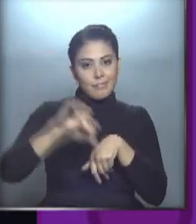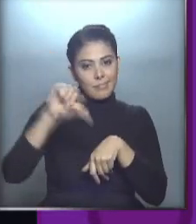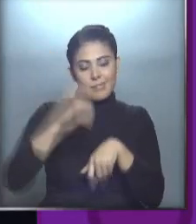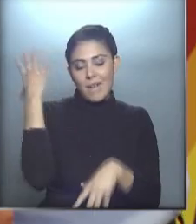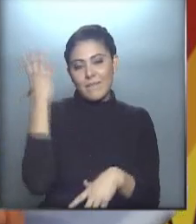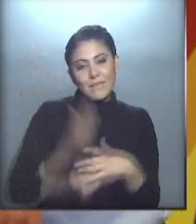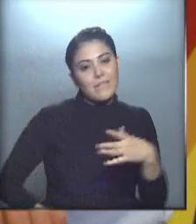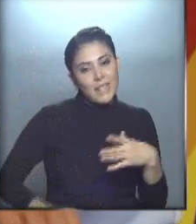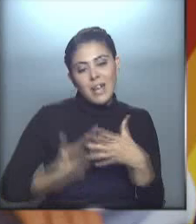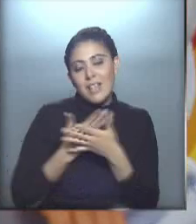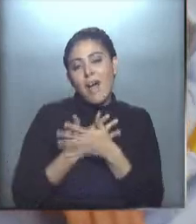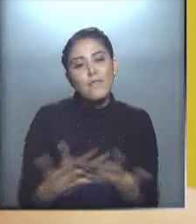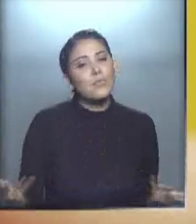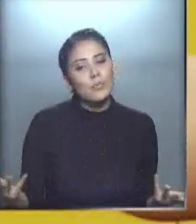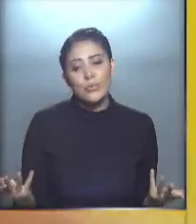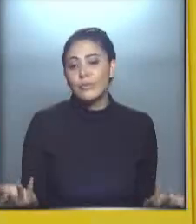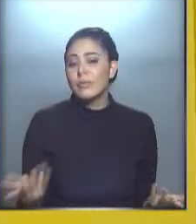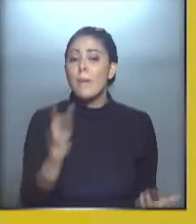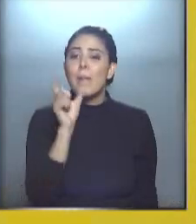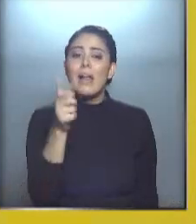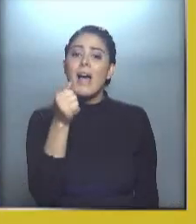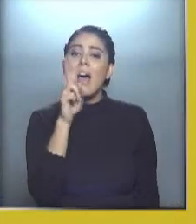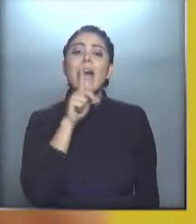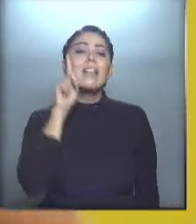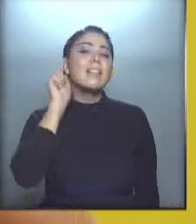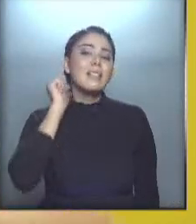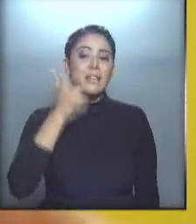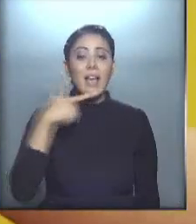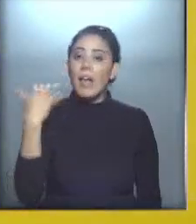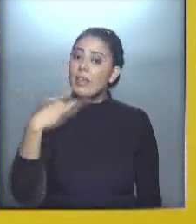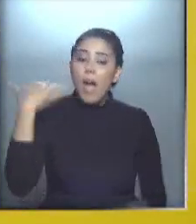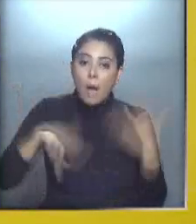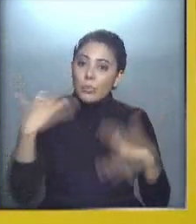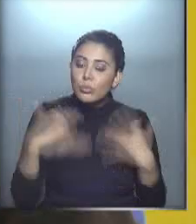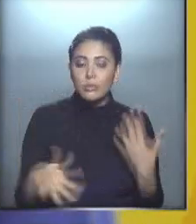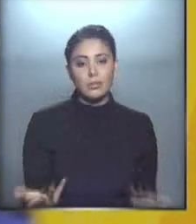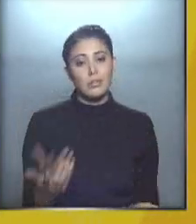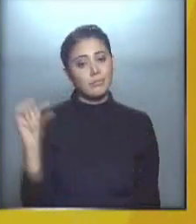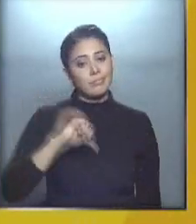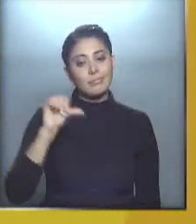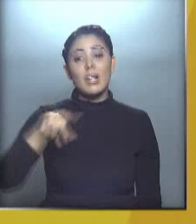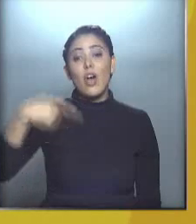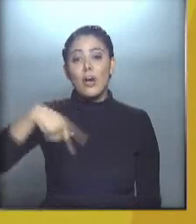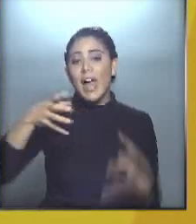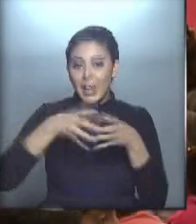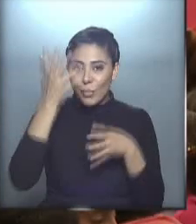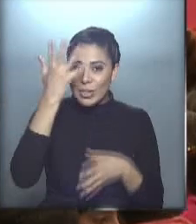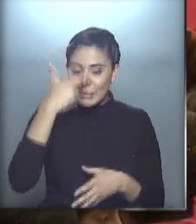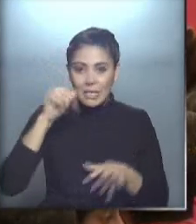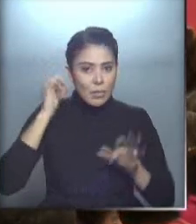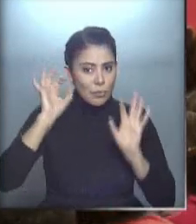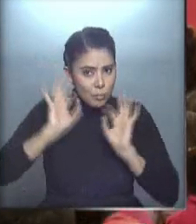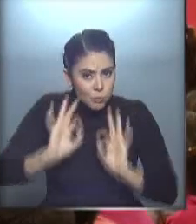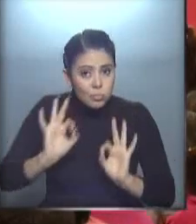¡Ay, no! Y bueno. Era Artigas, se tomaron mucho tiempo. Hay que apurarse. ¿Qué va a ser? El equipo San Martín está listo para jugar